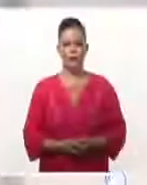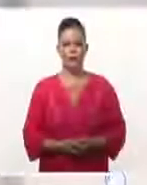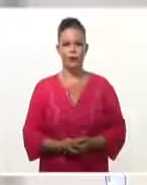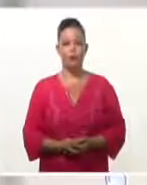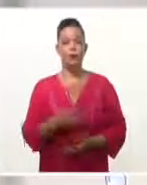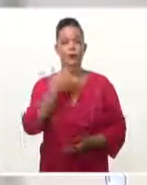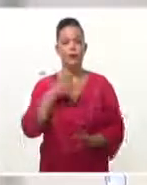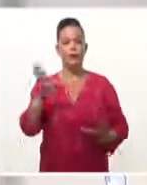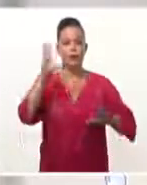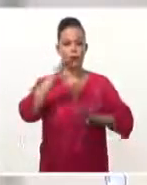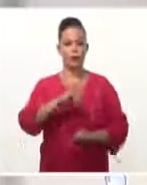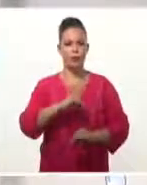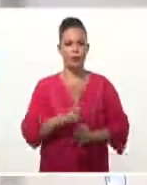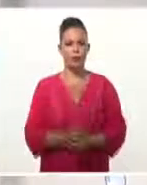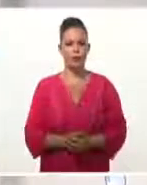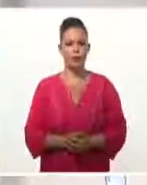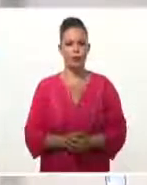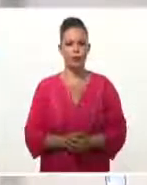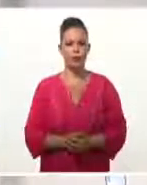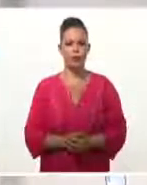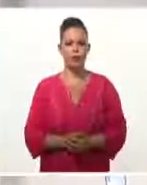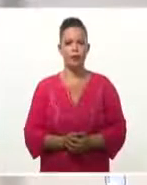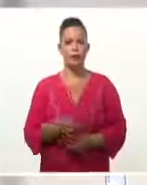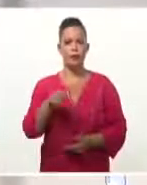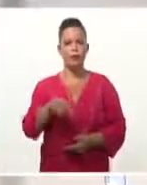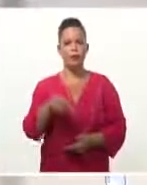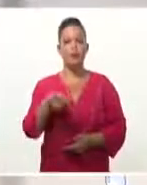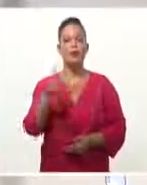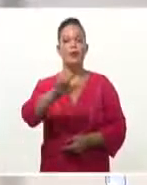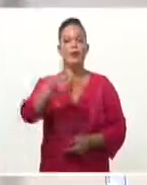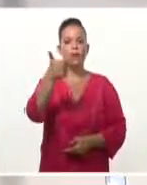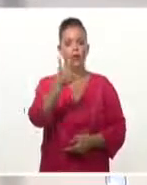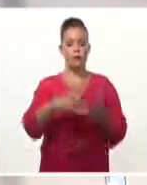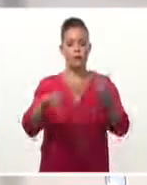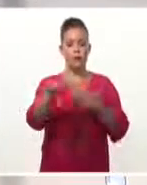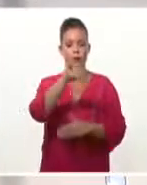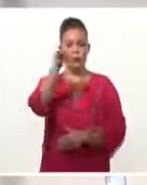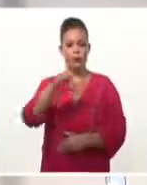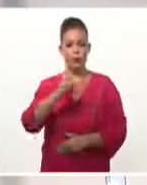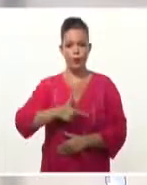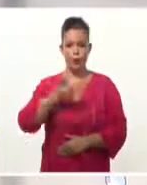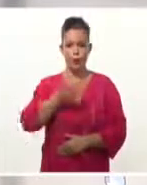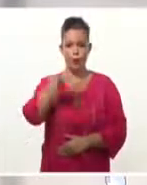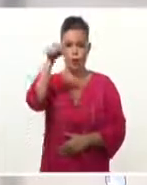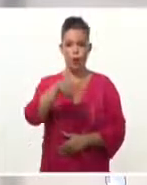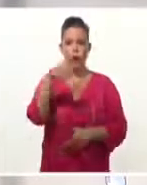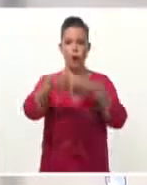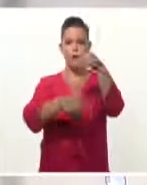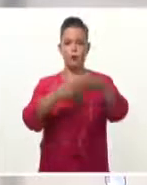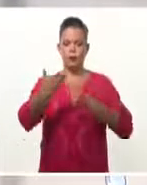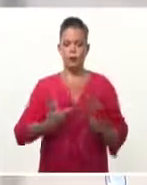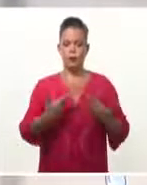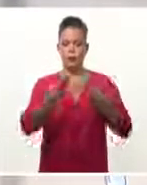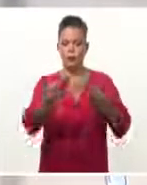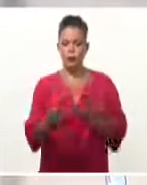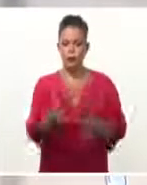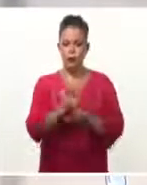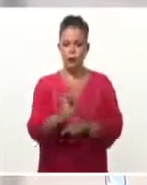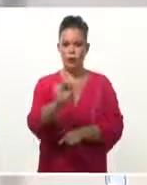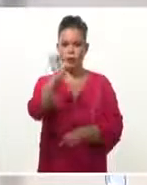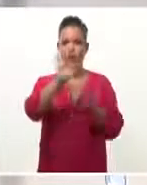Buenas noches. Con la presencia de Kenelma Carvajal, viceministra de Cultura, tuvo lugar hoy el acto de entrega del premio al Museo del Año y